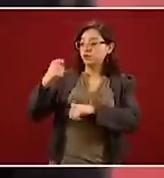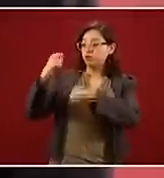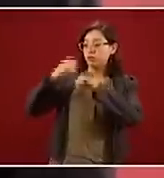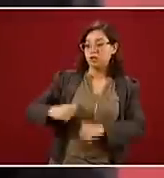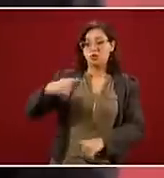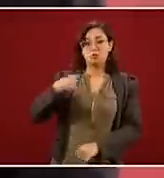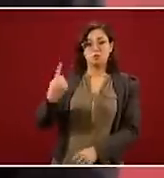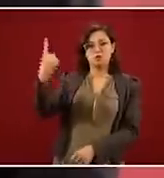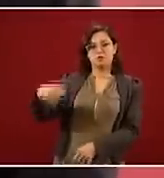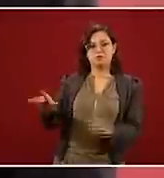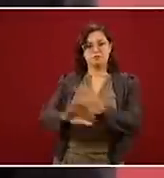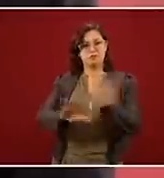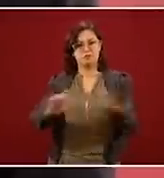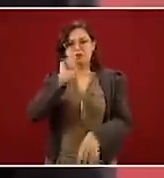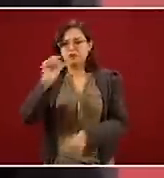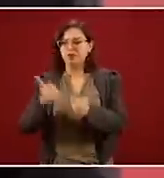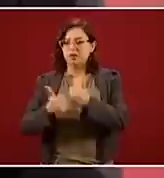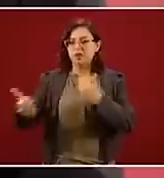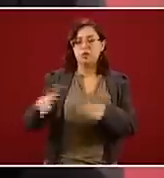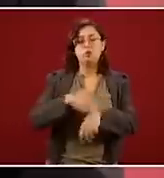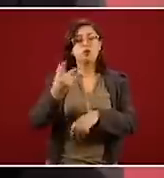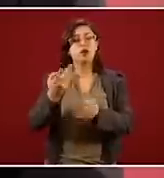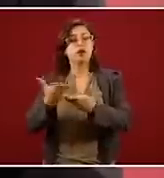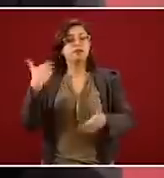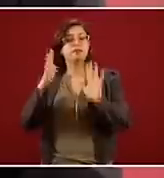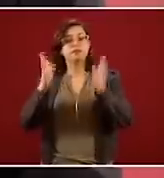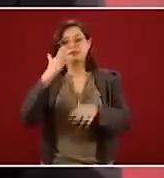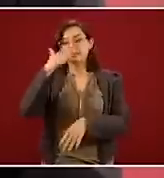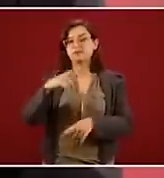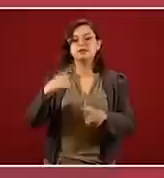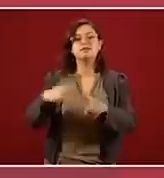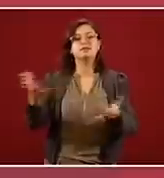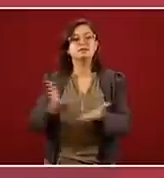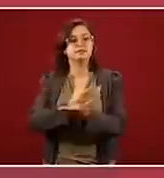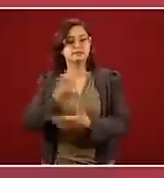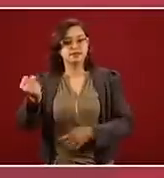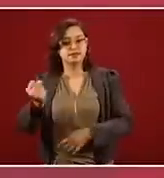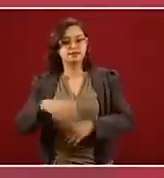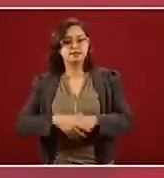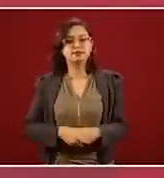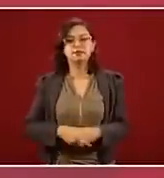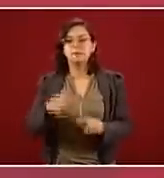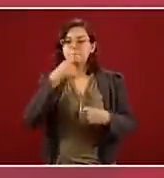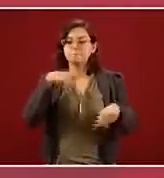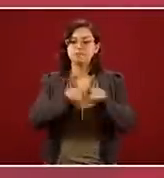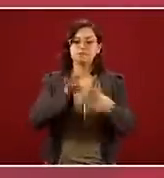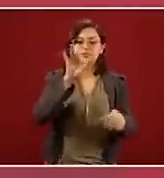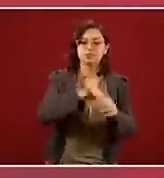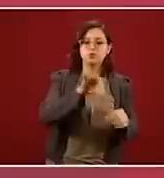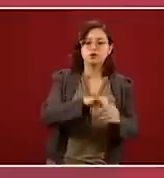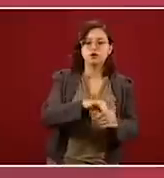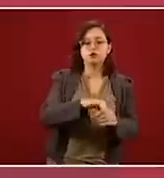de antemano se sabía quién iba a ganar, ¿sí? Tanto en lo electoral